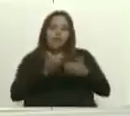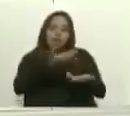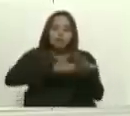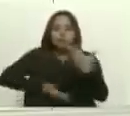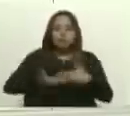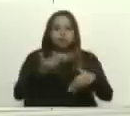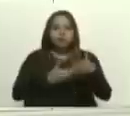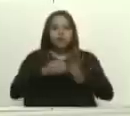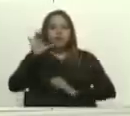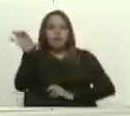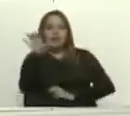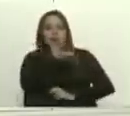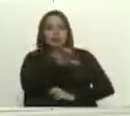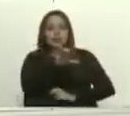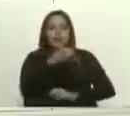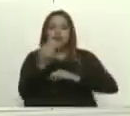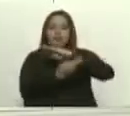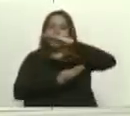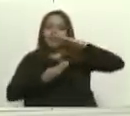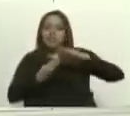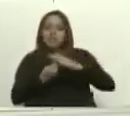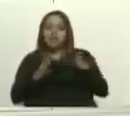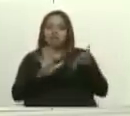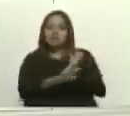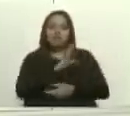entre las naciones fundamentados en la